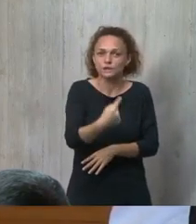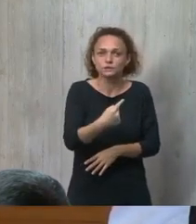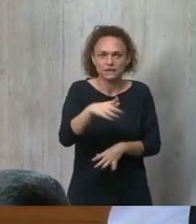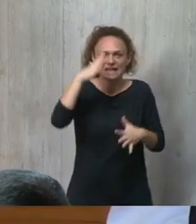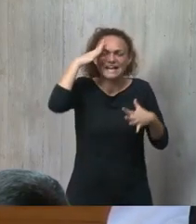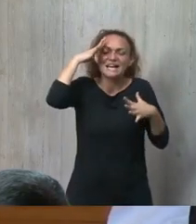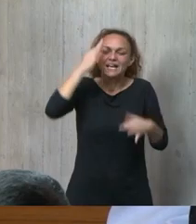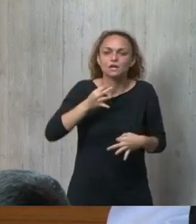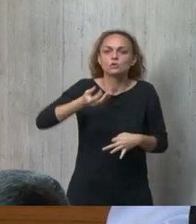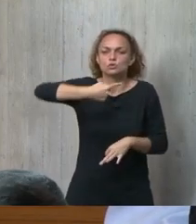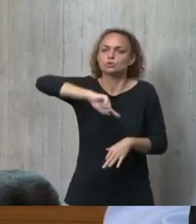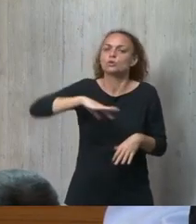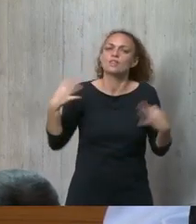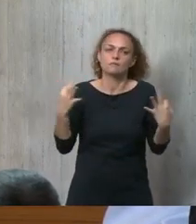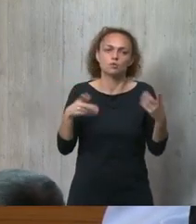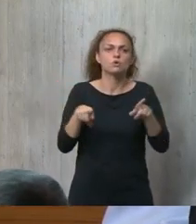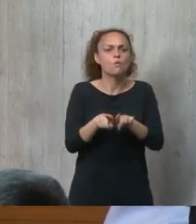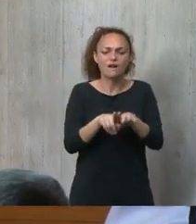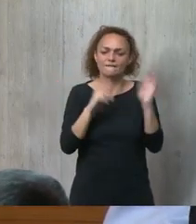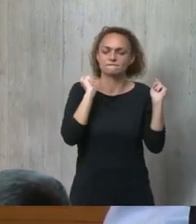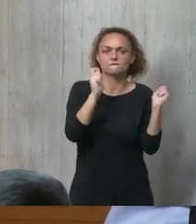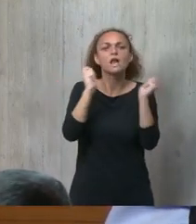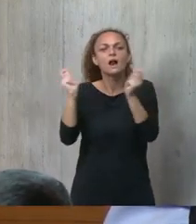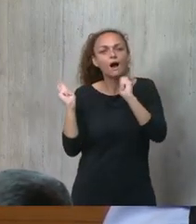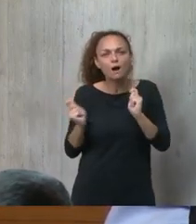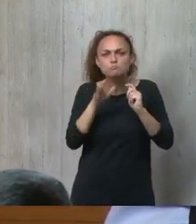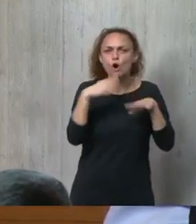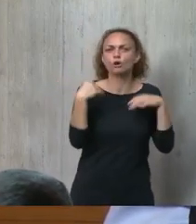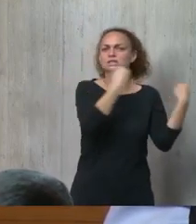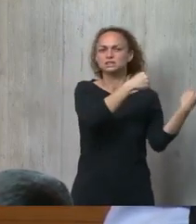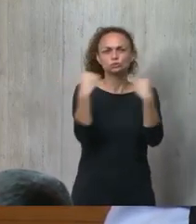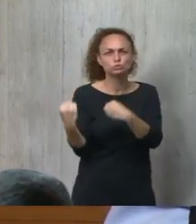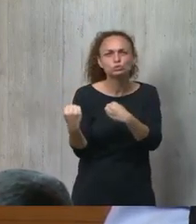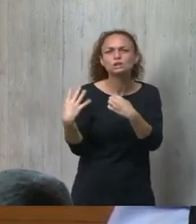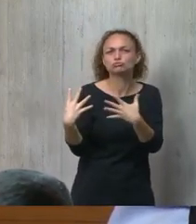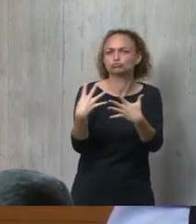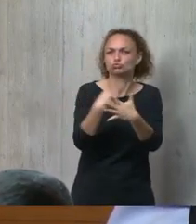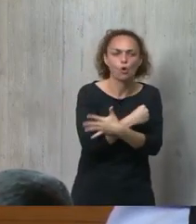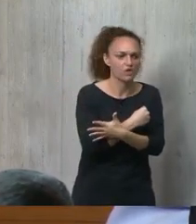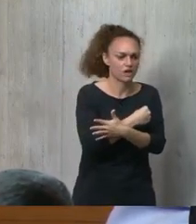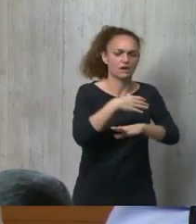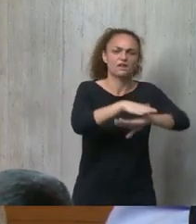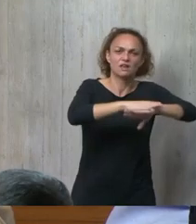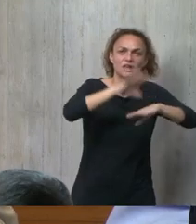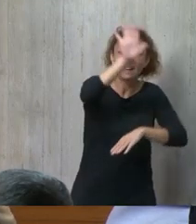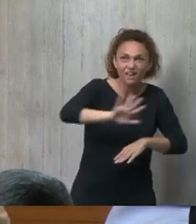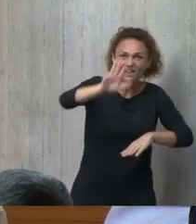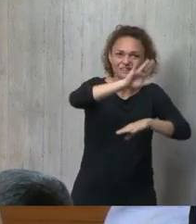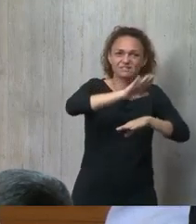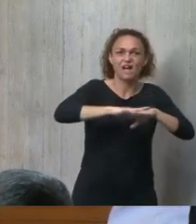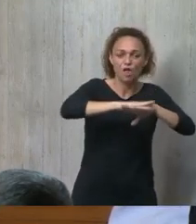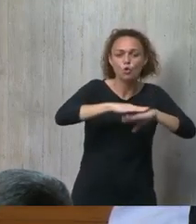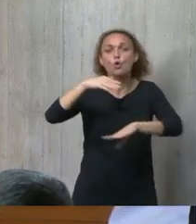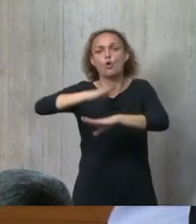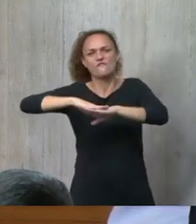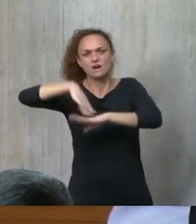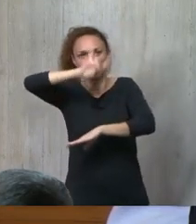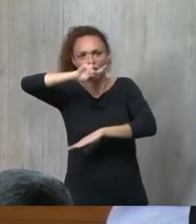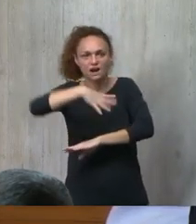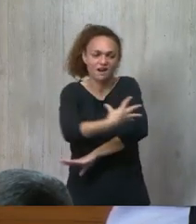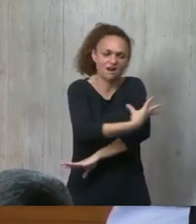que felicitarnos porque el trabajo realizado entre todas las instituciones, la del Estado, Gobierno de Canarias, Cabildo y Ayuntamiento, creo que